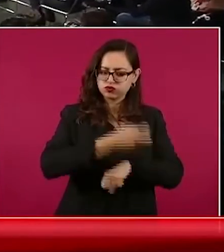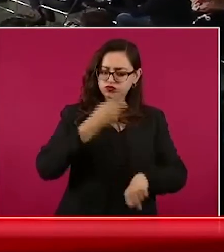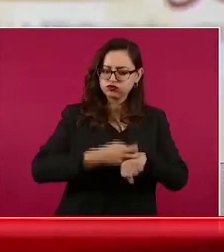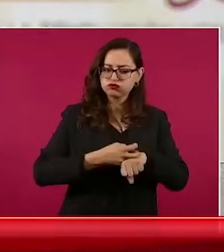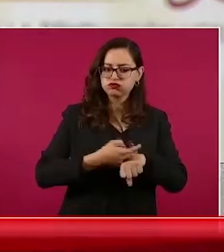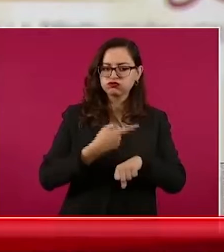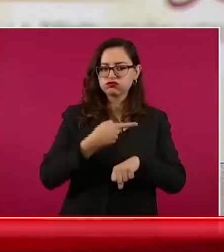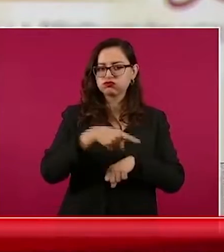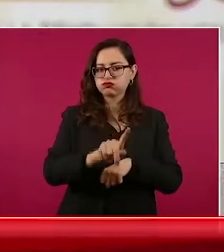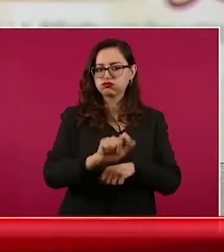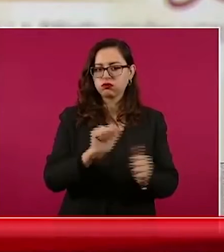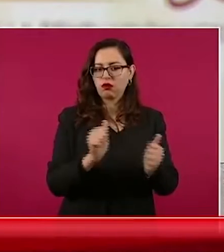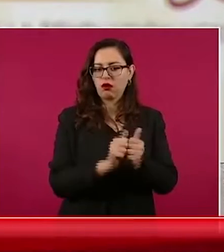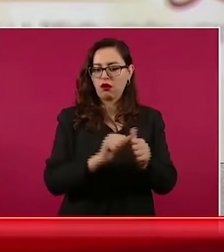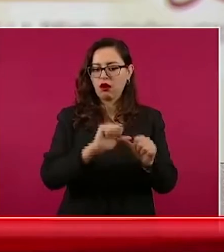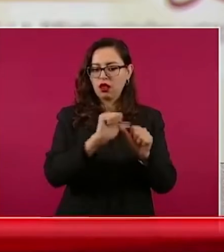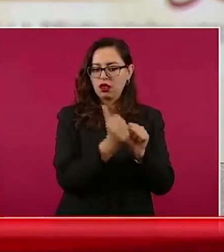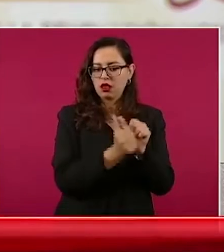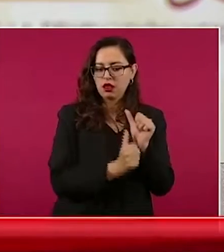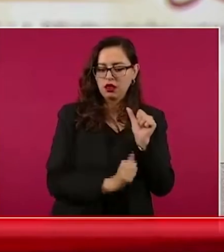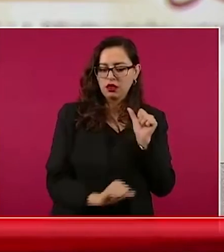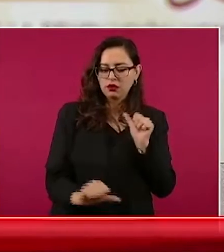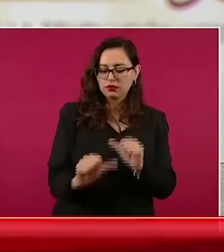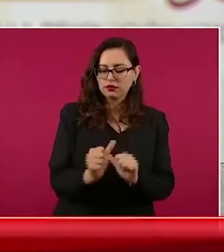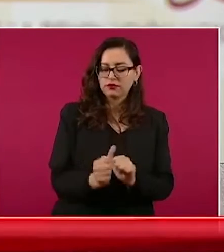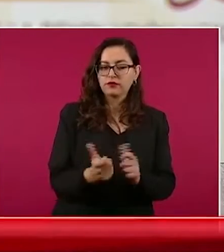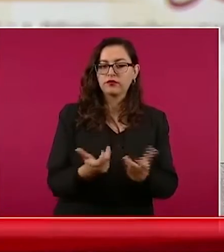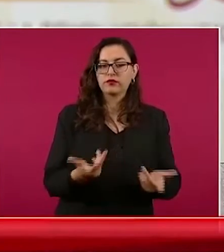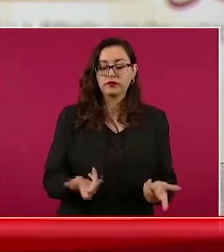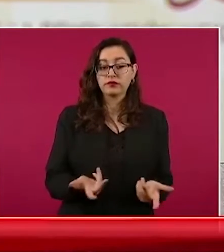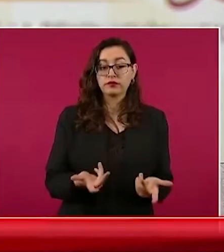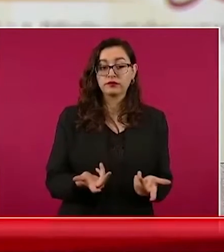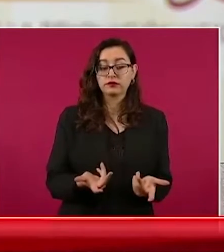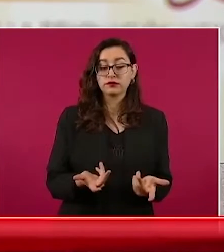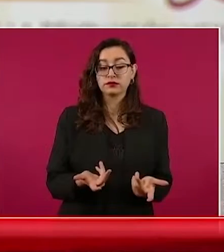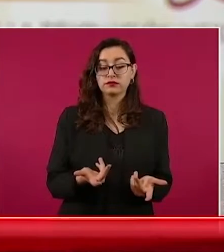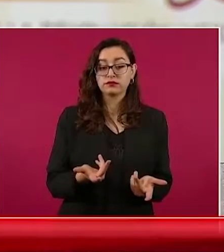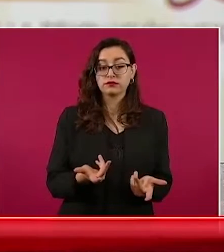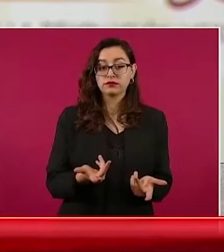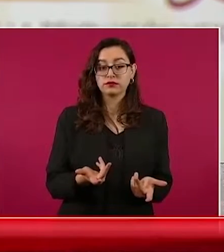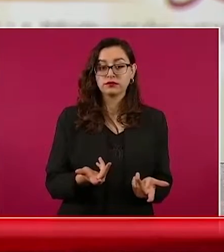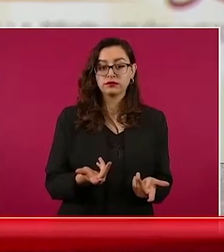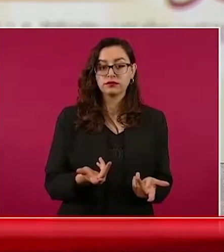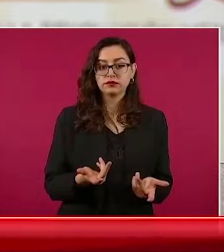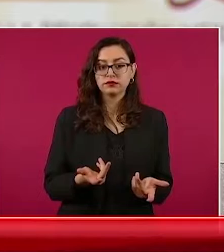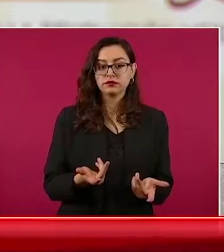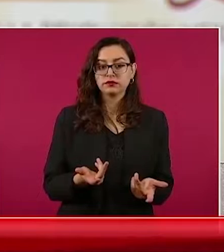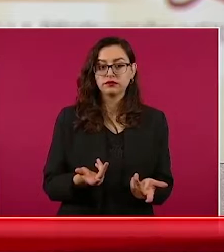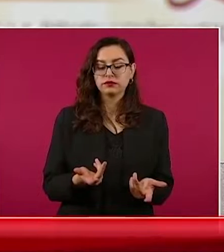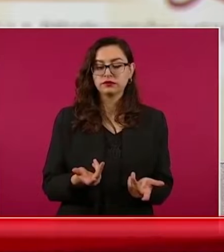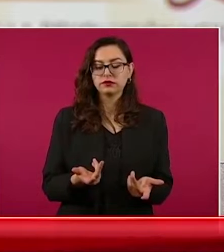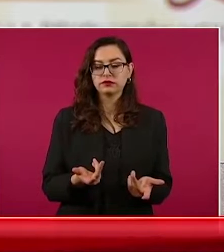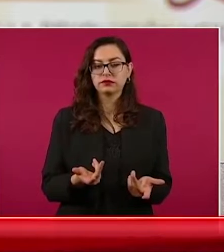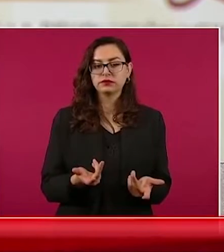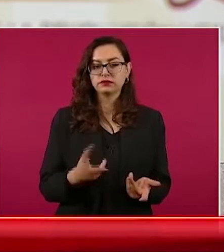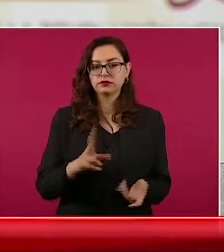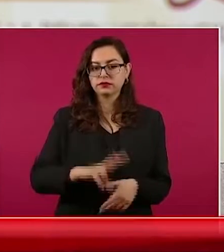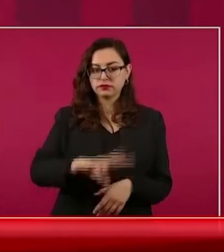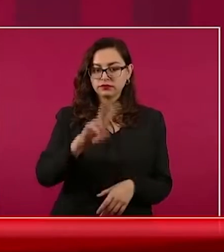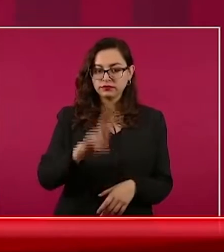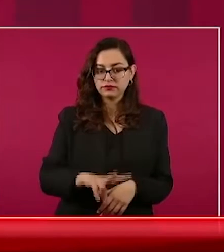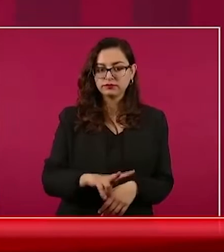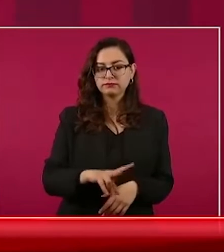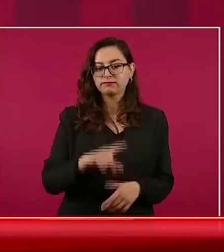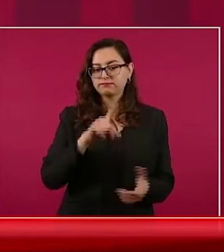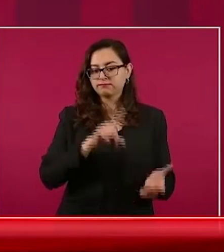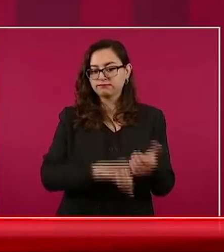Esto significa que se utiliza mucha mano